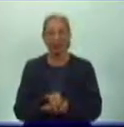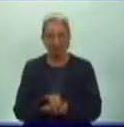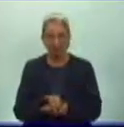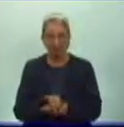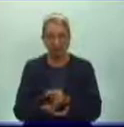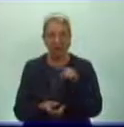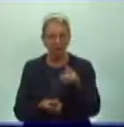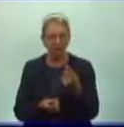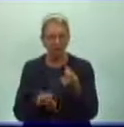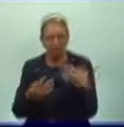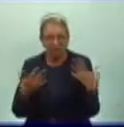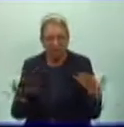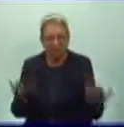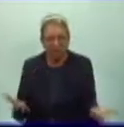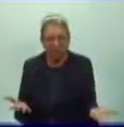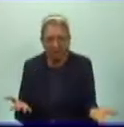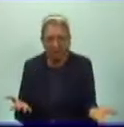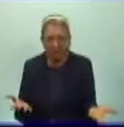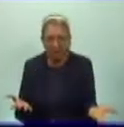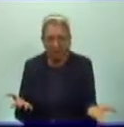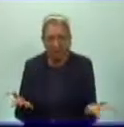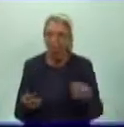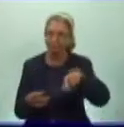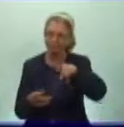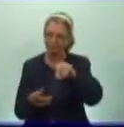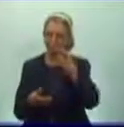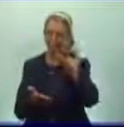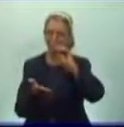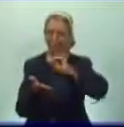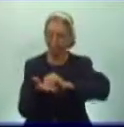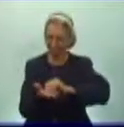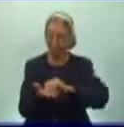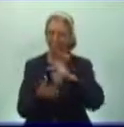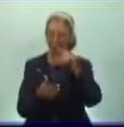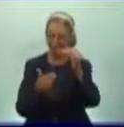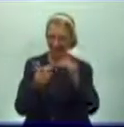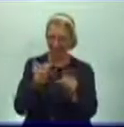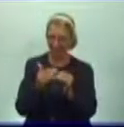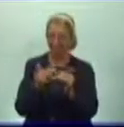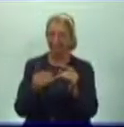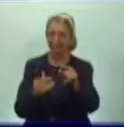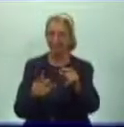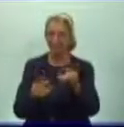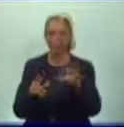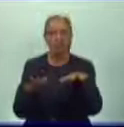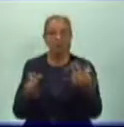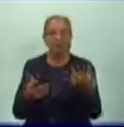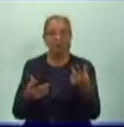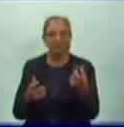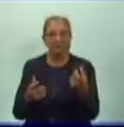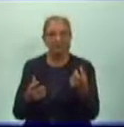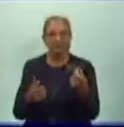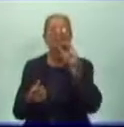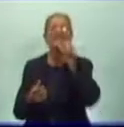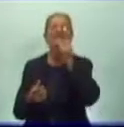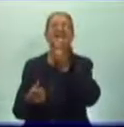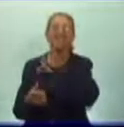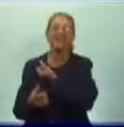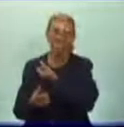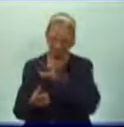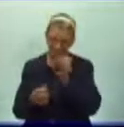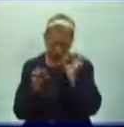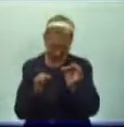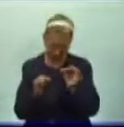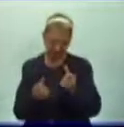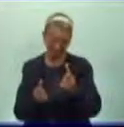ver, falta un mes ahí que ustedes lo van a completar en esa actividad del cuaderno. ¿Qué mes será el que falta? Diciembre,